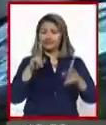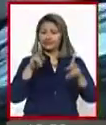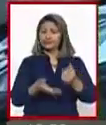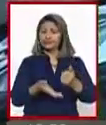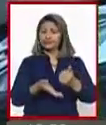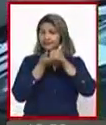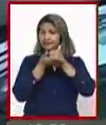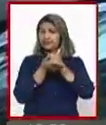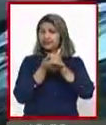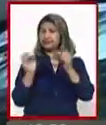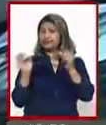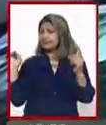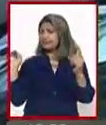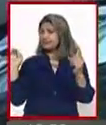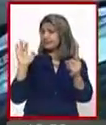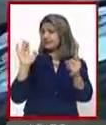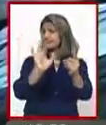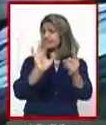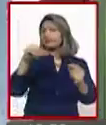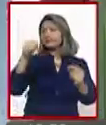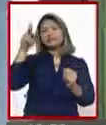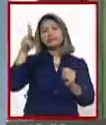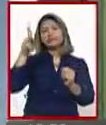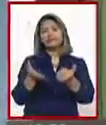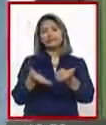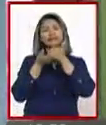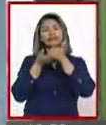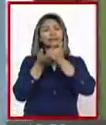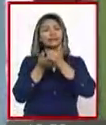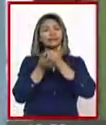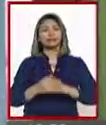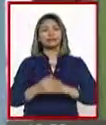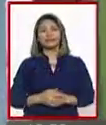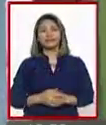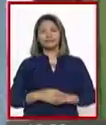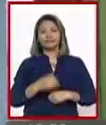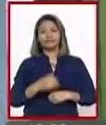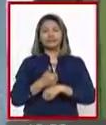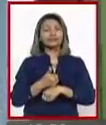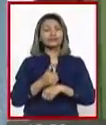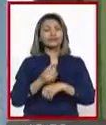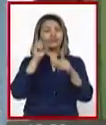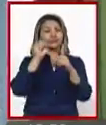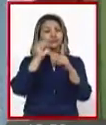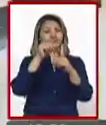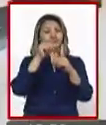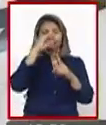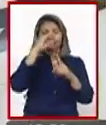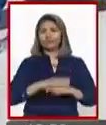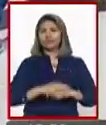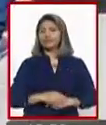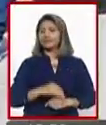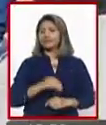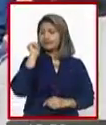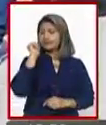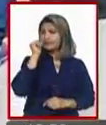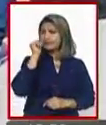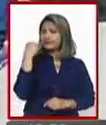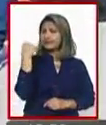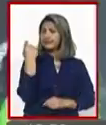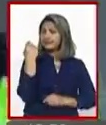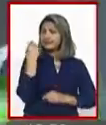Sí, con todo. No, esto me pasaron otros señores, pero entre toda la gente que estaba por acá me ayudó a agarrarlo. ¿Diariamente son estos robos por esta zona?